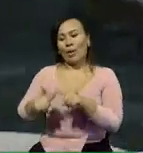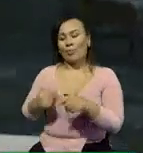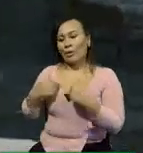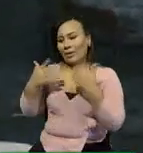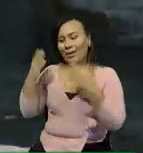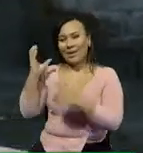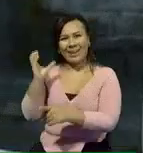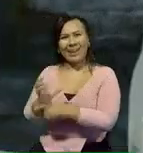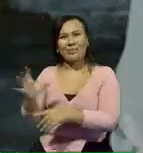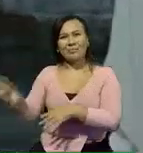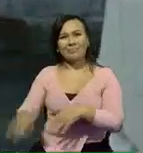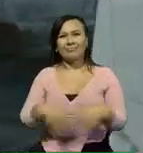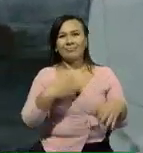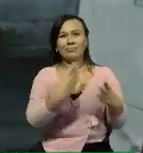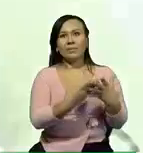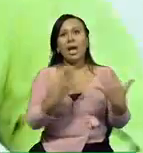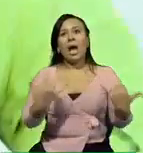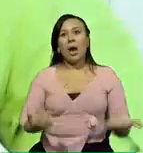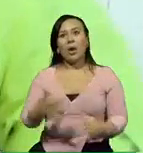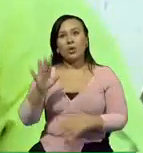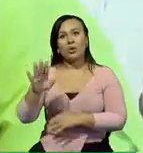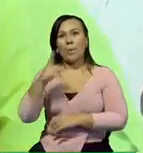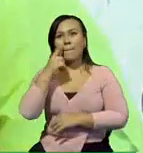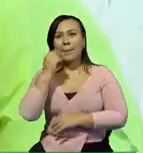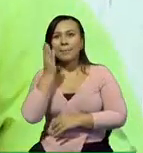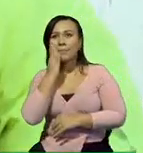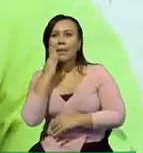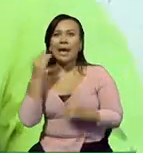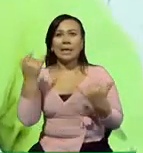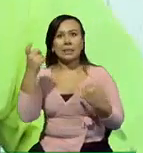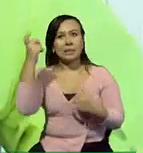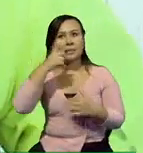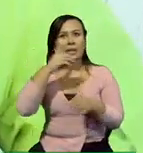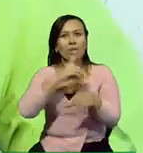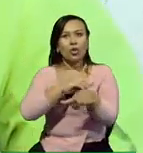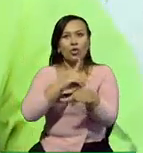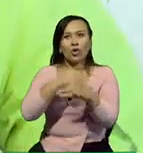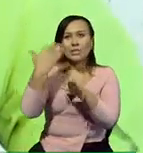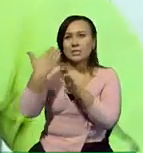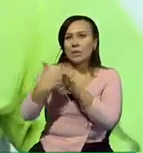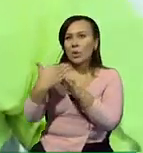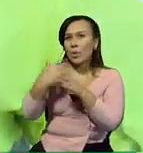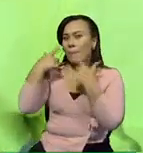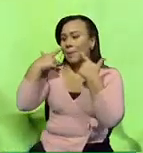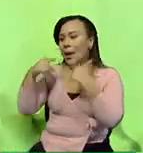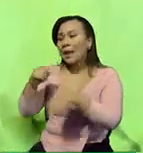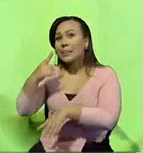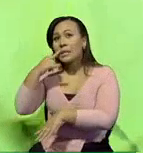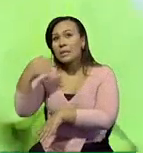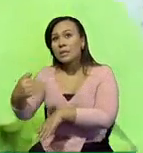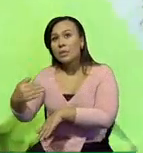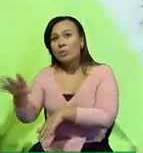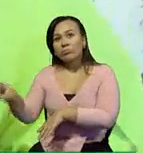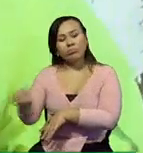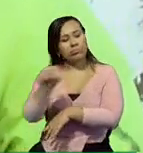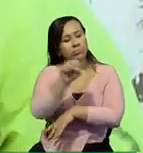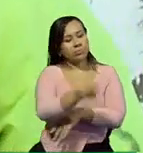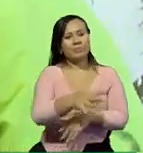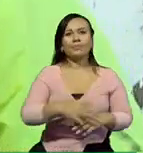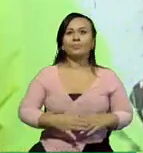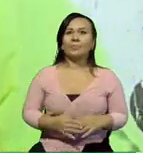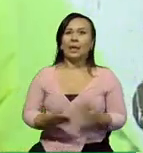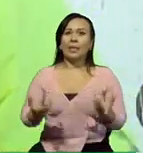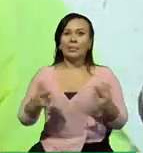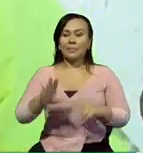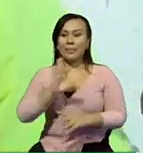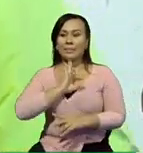acciones tendrían que responder sus padres. Intervención psicológica tanto en el departamento de la unidad judicial como en el departamento